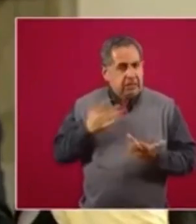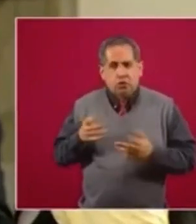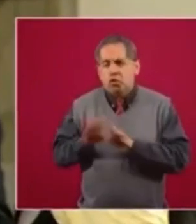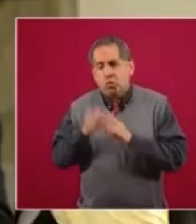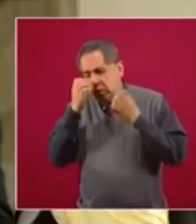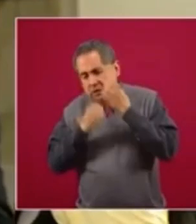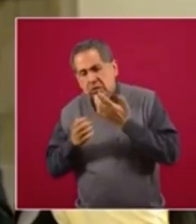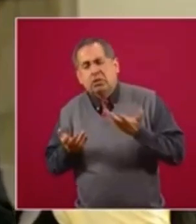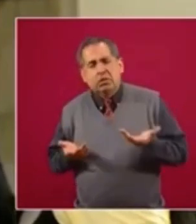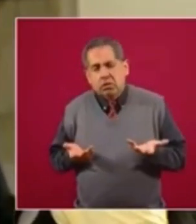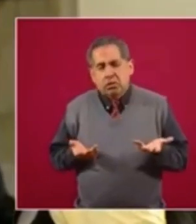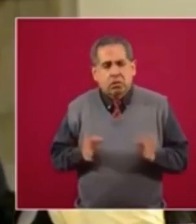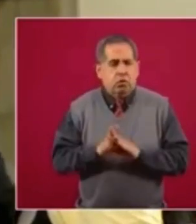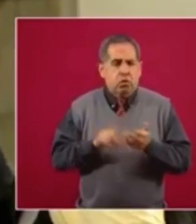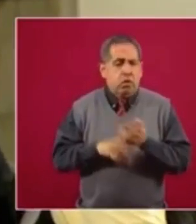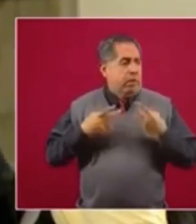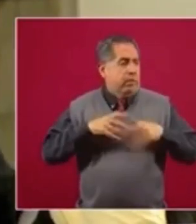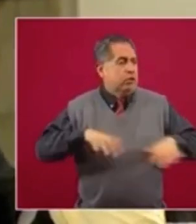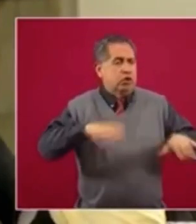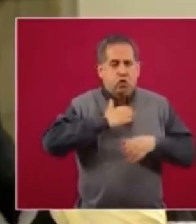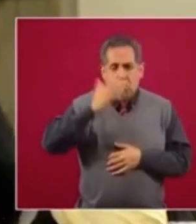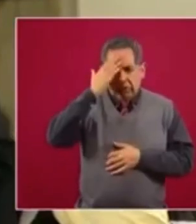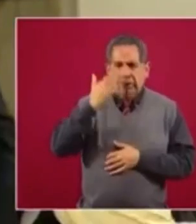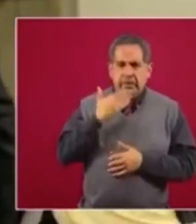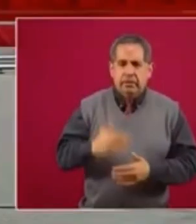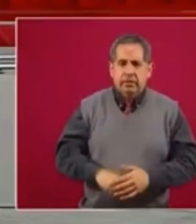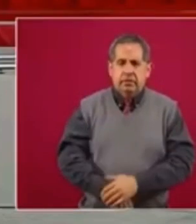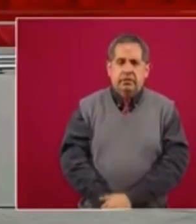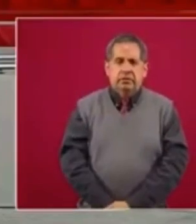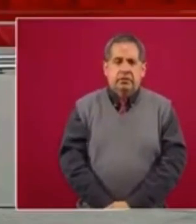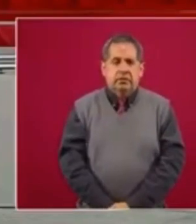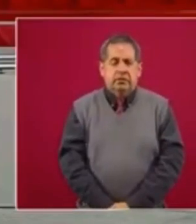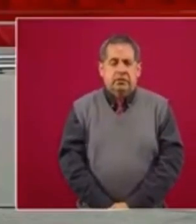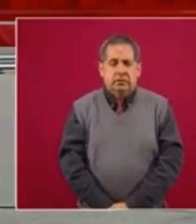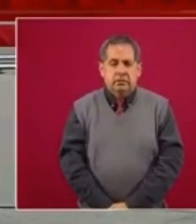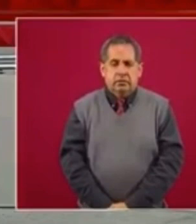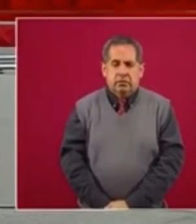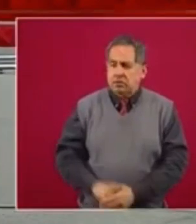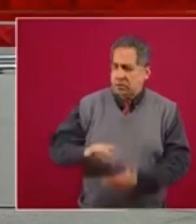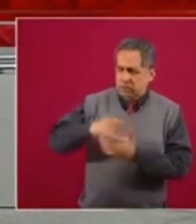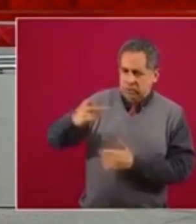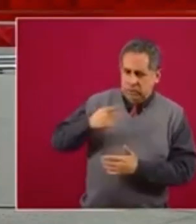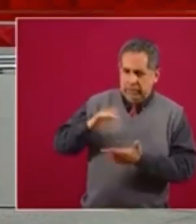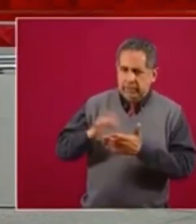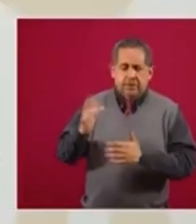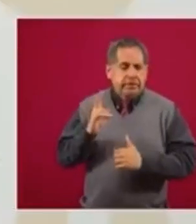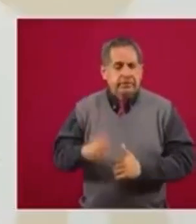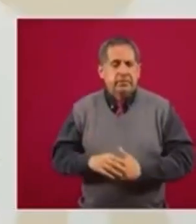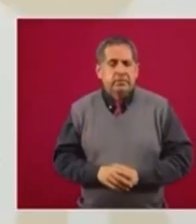yo creo que sí también sería importante que la sociedad lo conociera. Gracias. Muy bien, gracias por la pregunta. En